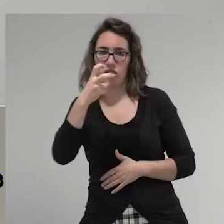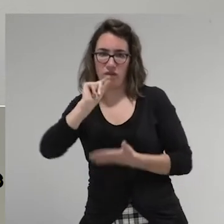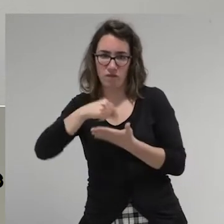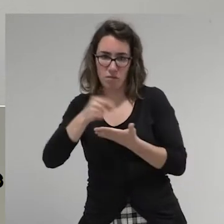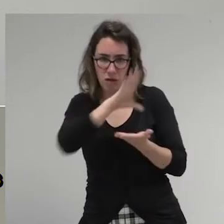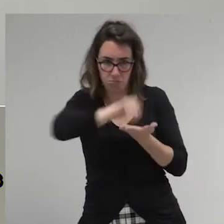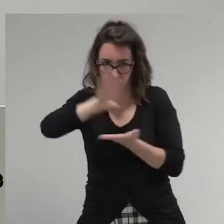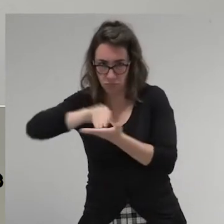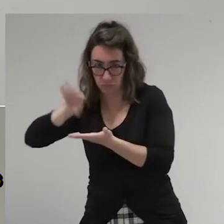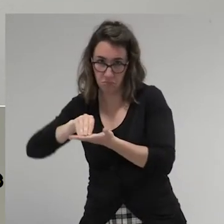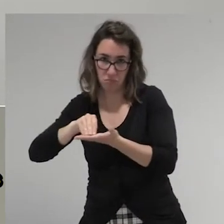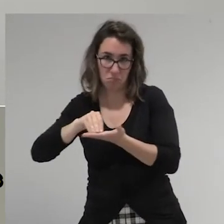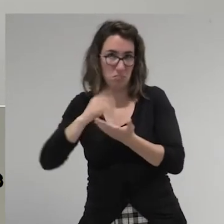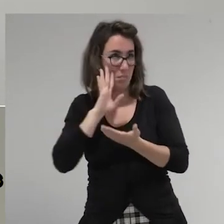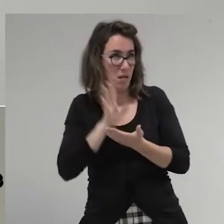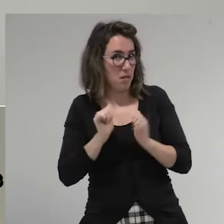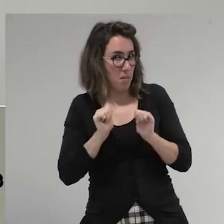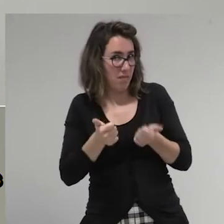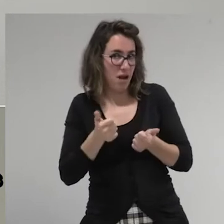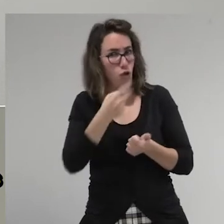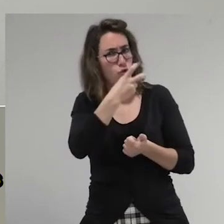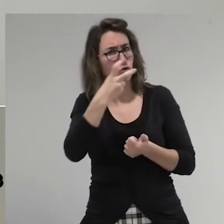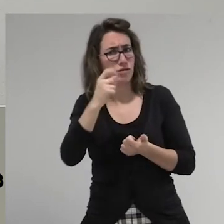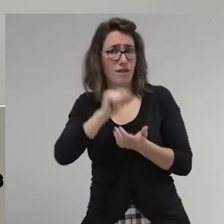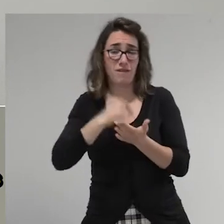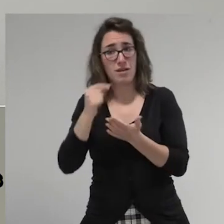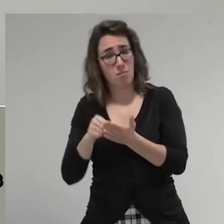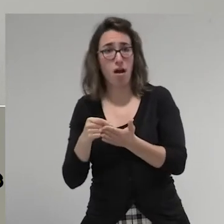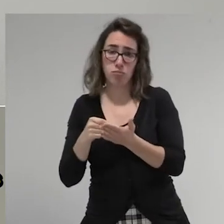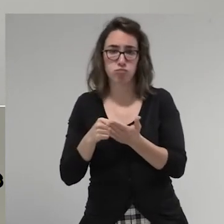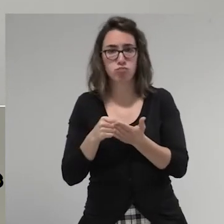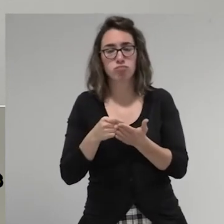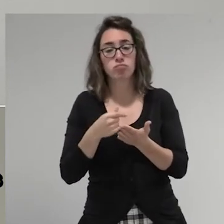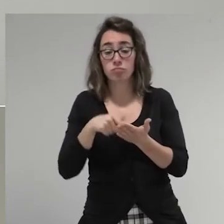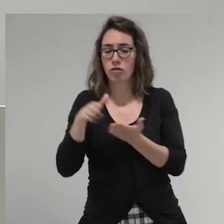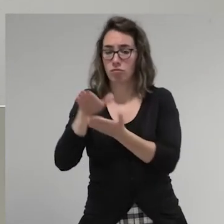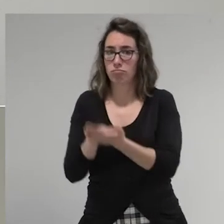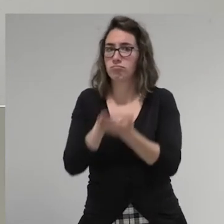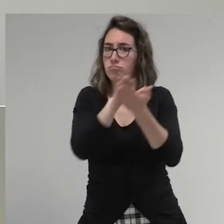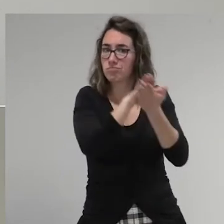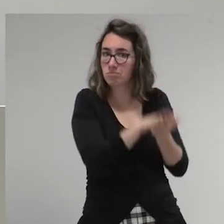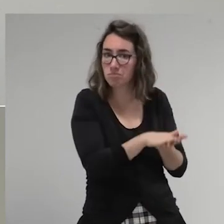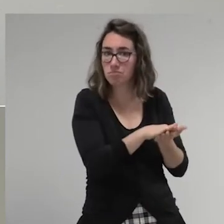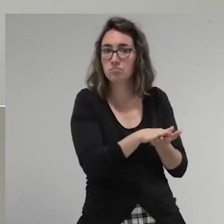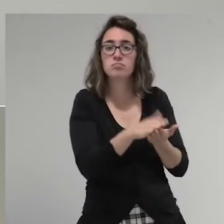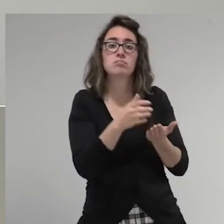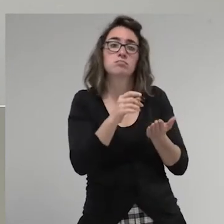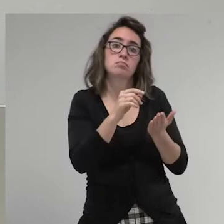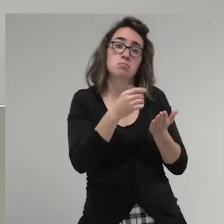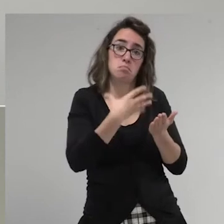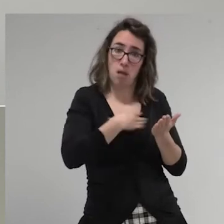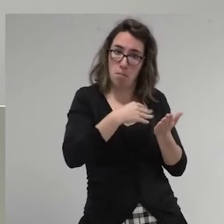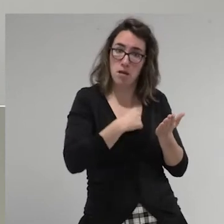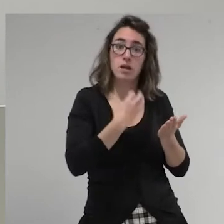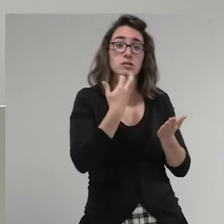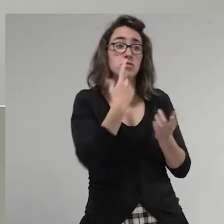Hemos empezado con unos objetivos y hemos traído las firmas, por si acaso, por si alguna de vosotras